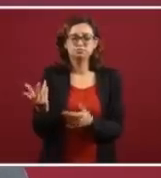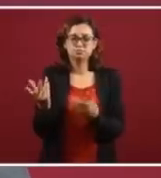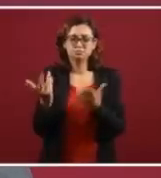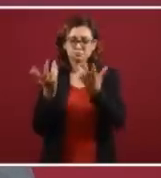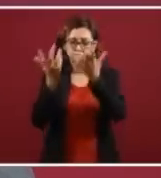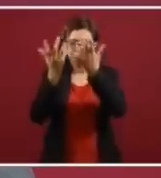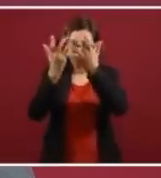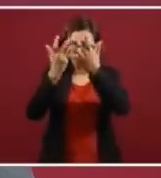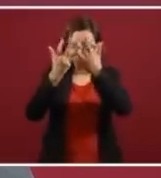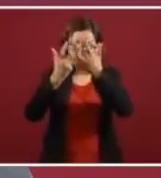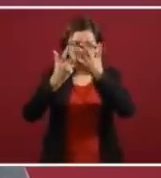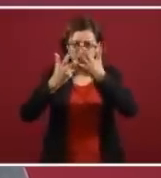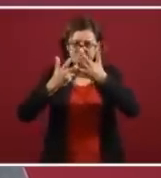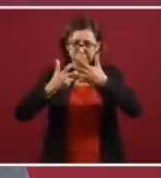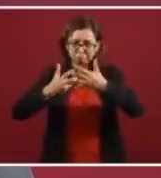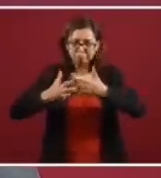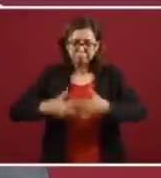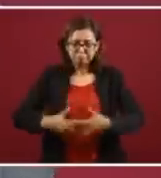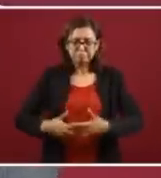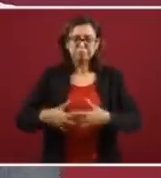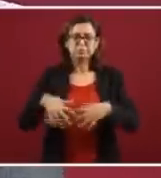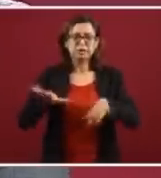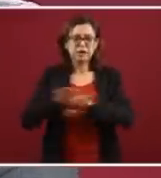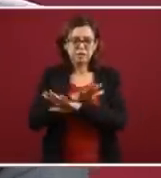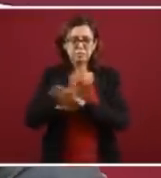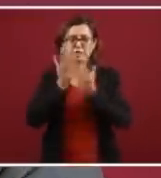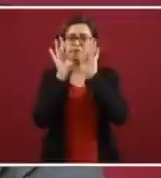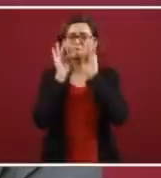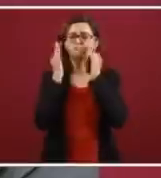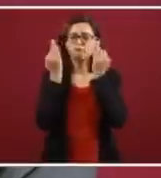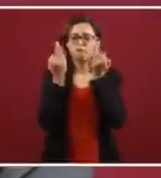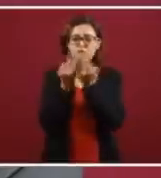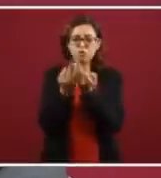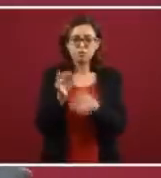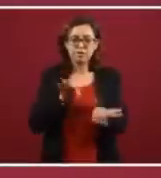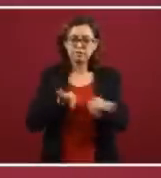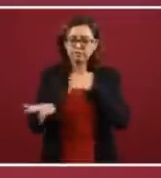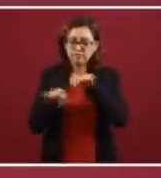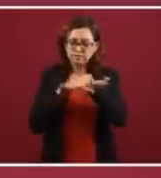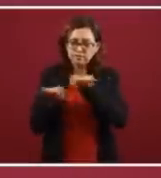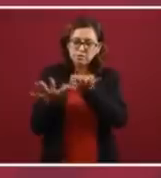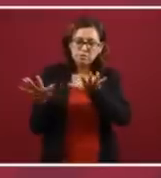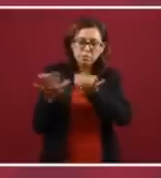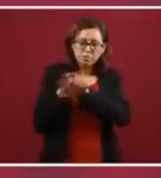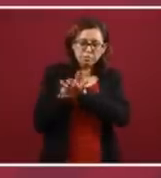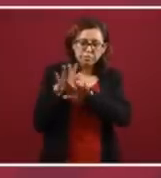adecuando sus métodos de operación